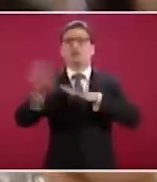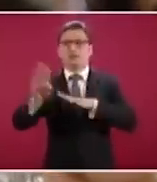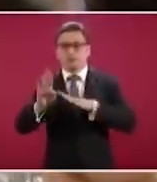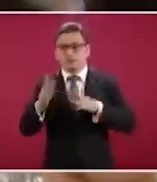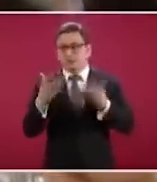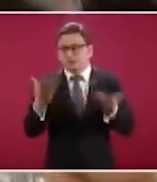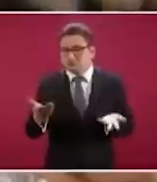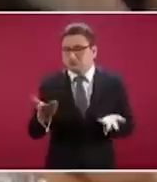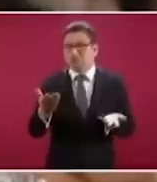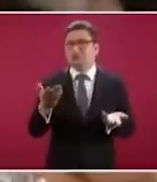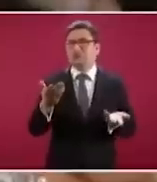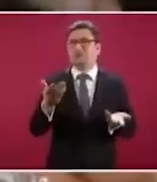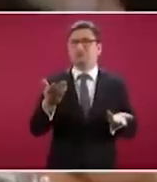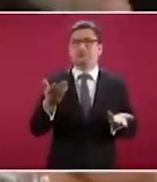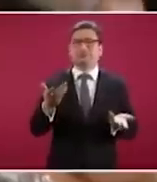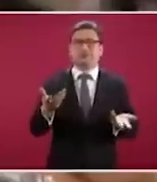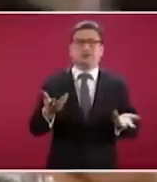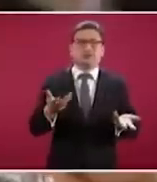migración.